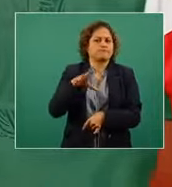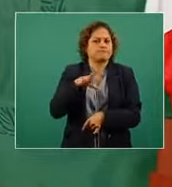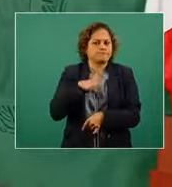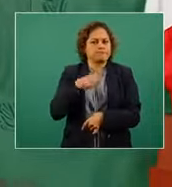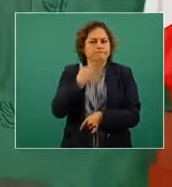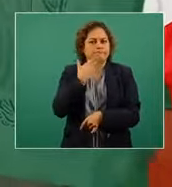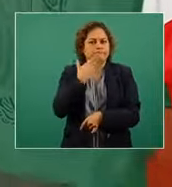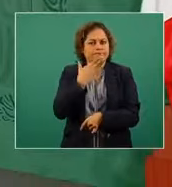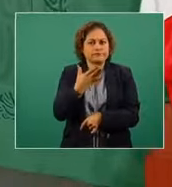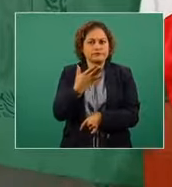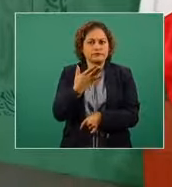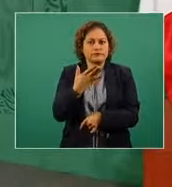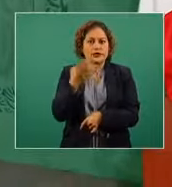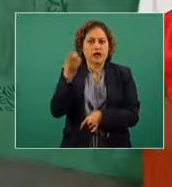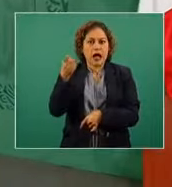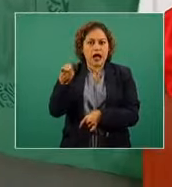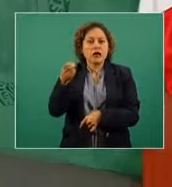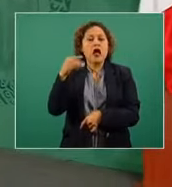hay gratuidad